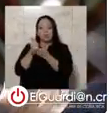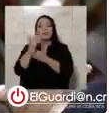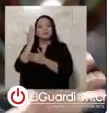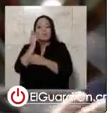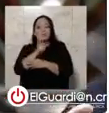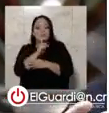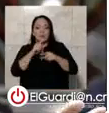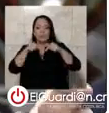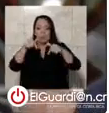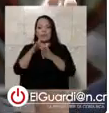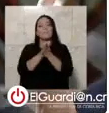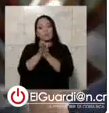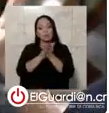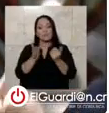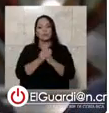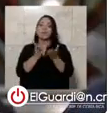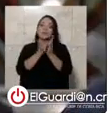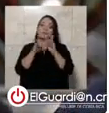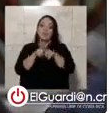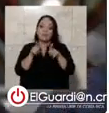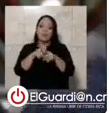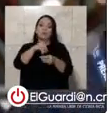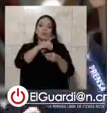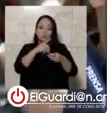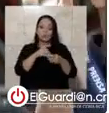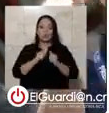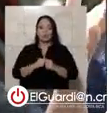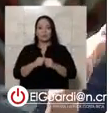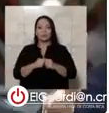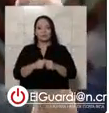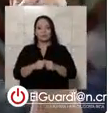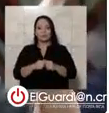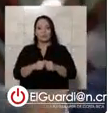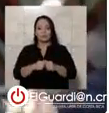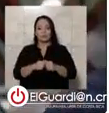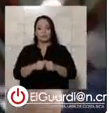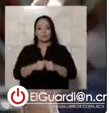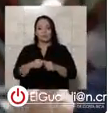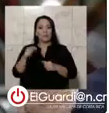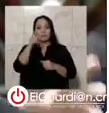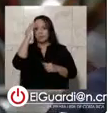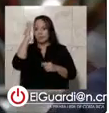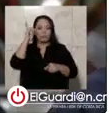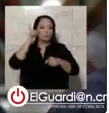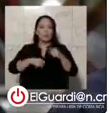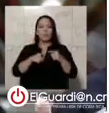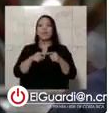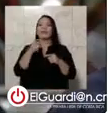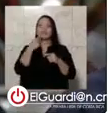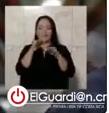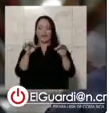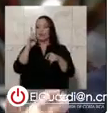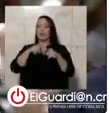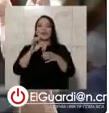aquí, aprovechando esto, pedirle también a los señores diputados. Ustedes saben, no se puede hacer chocolate sin cacao y nosotros